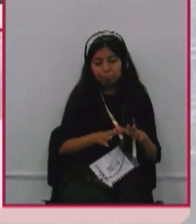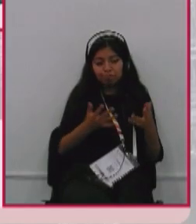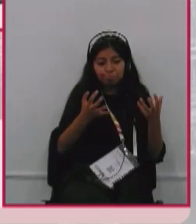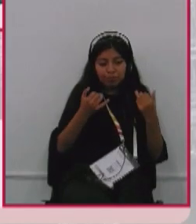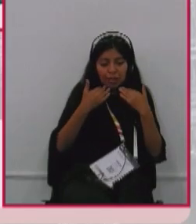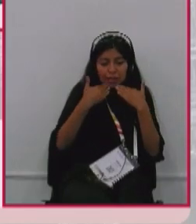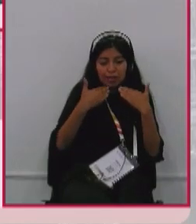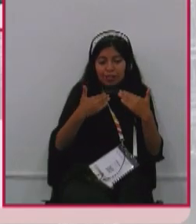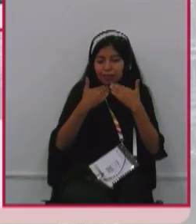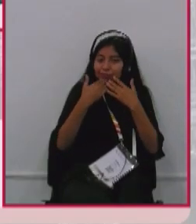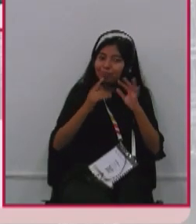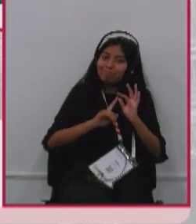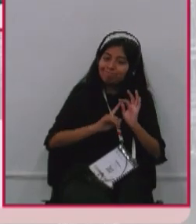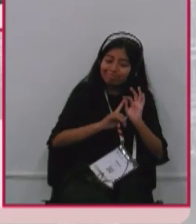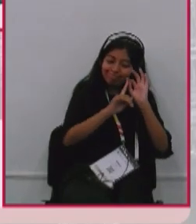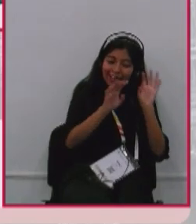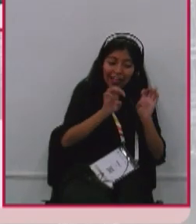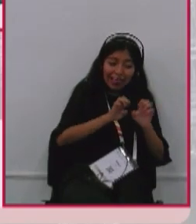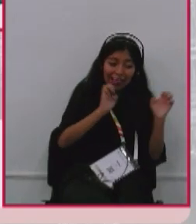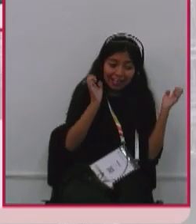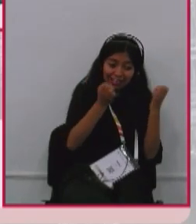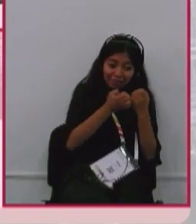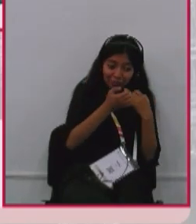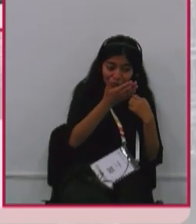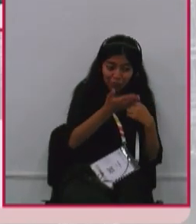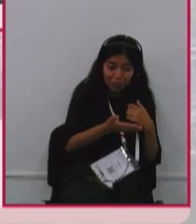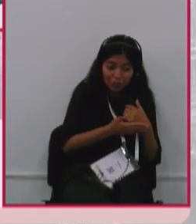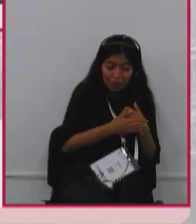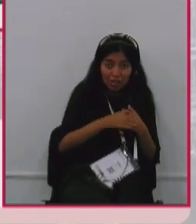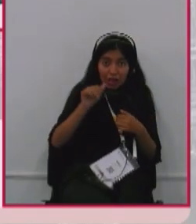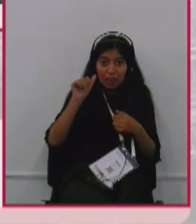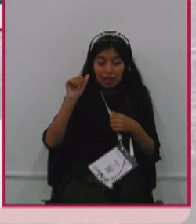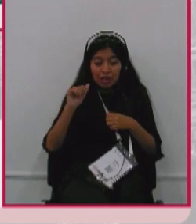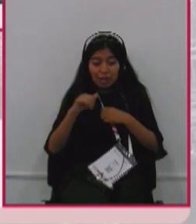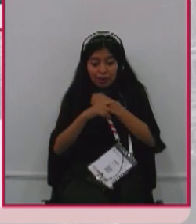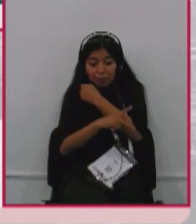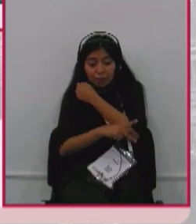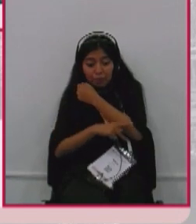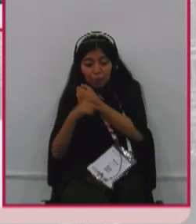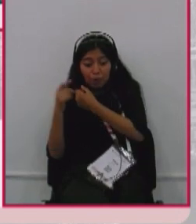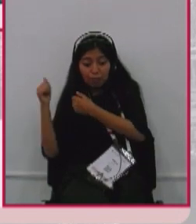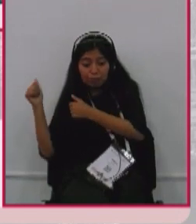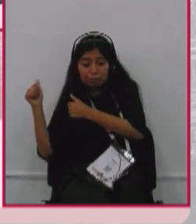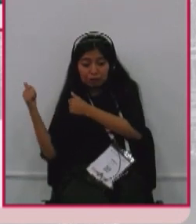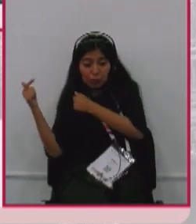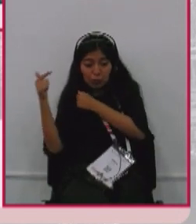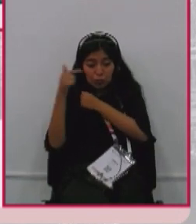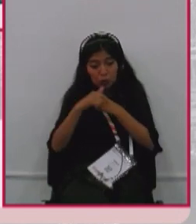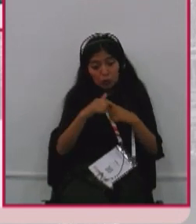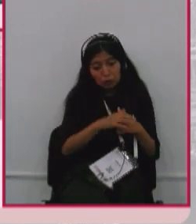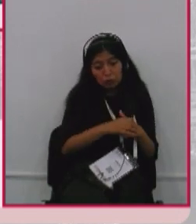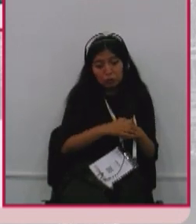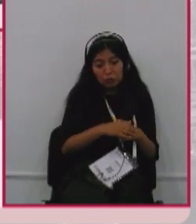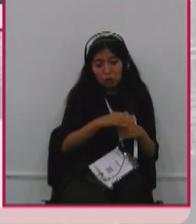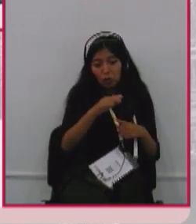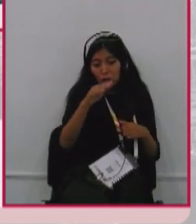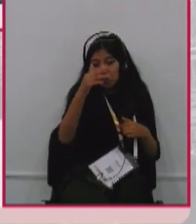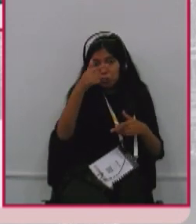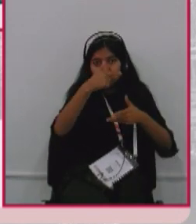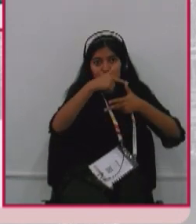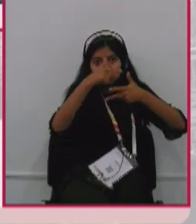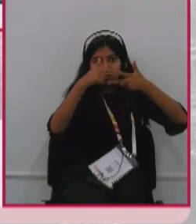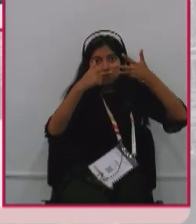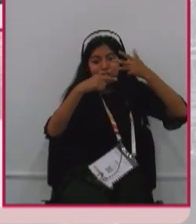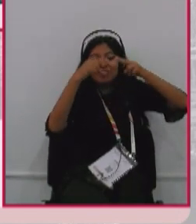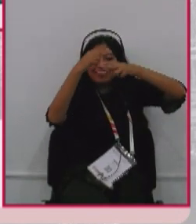quería hacer un agradecimiento especial al equipo que vino de otro site de la corporación, ¿no? Ahí a Dylan, ambos Dylans,